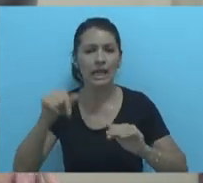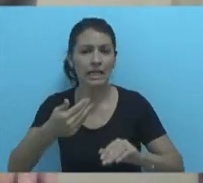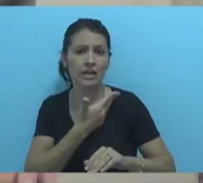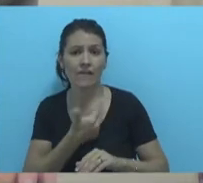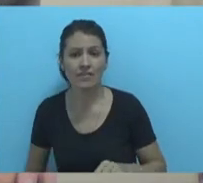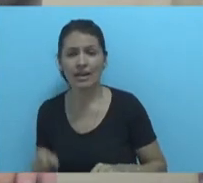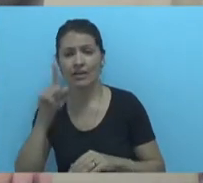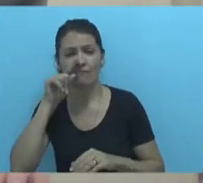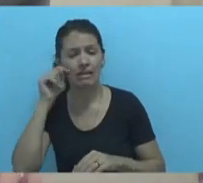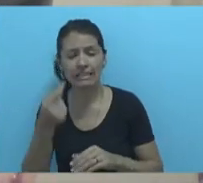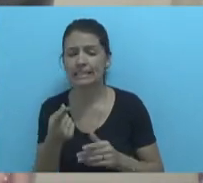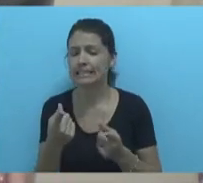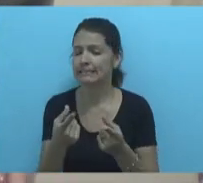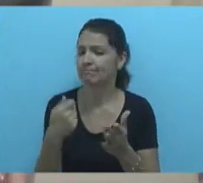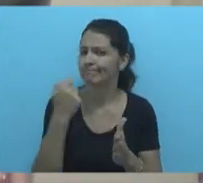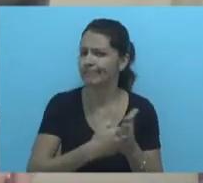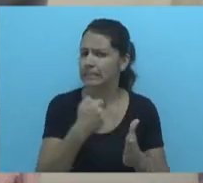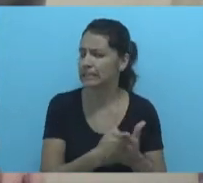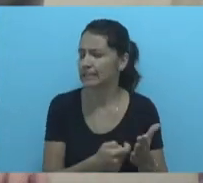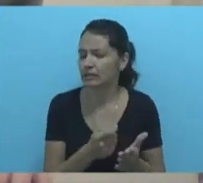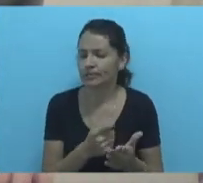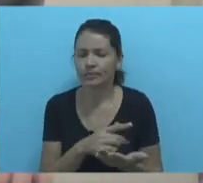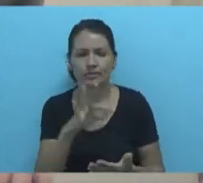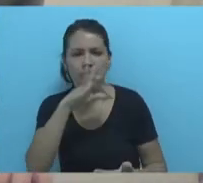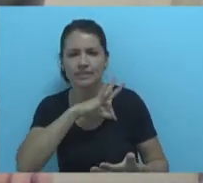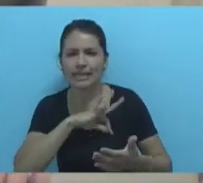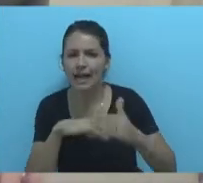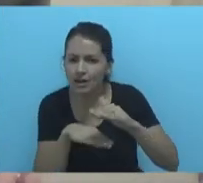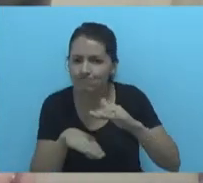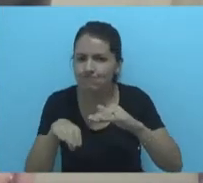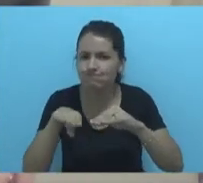y es un tema pendiente, la verdad que